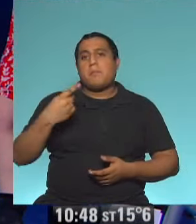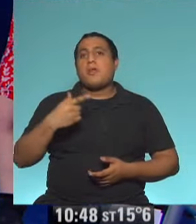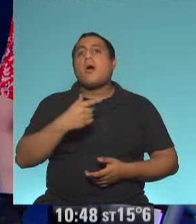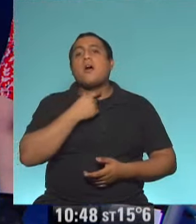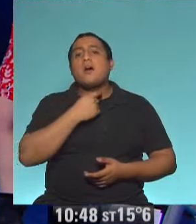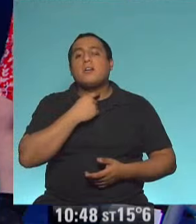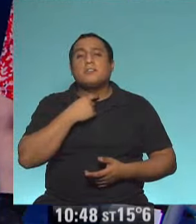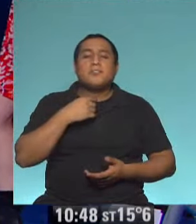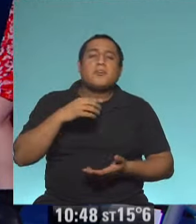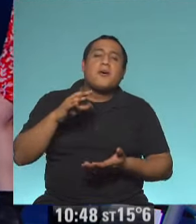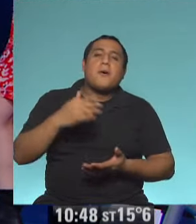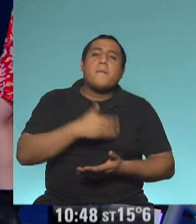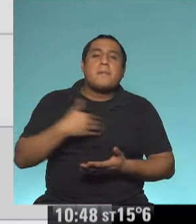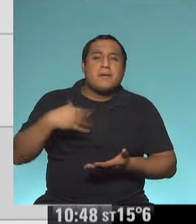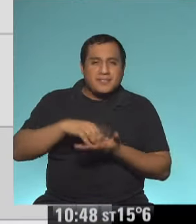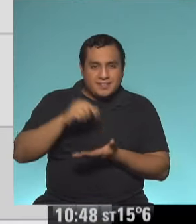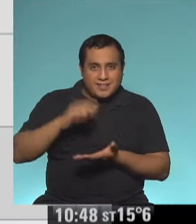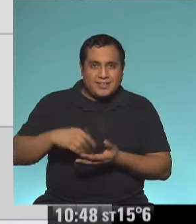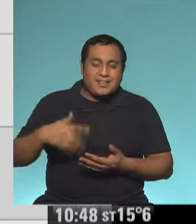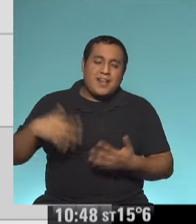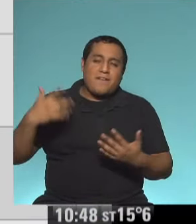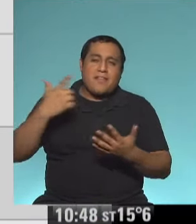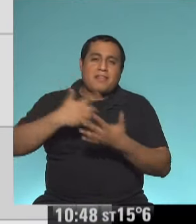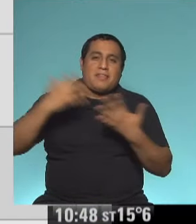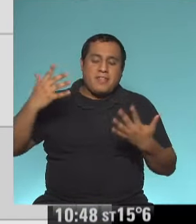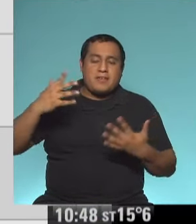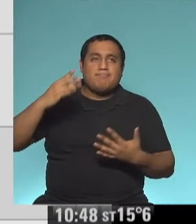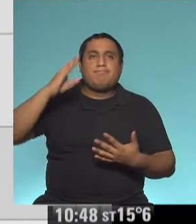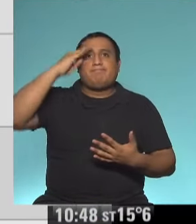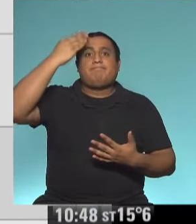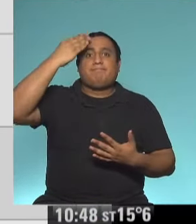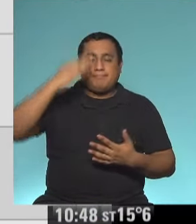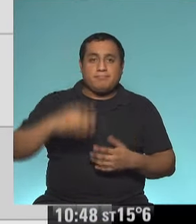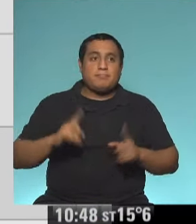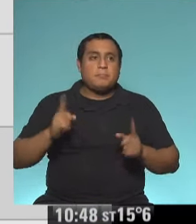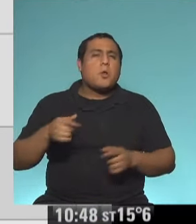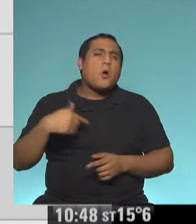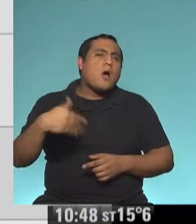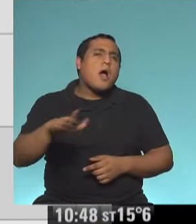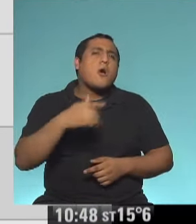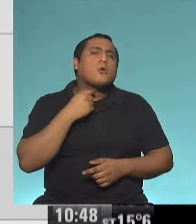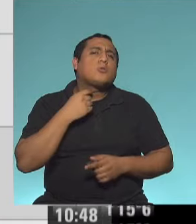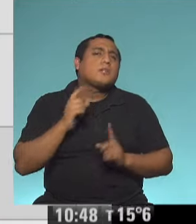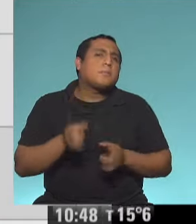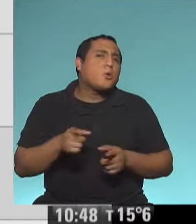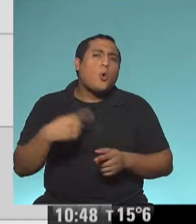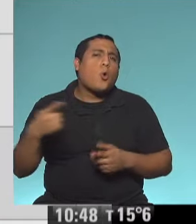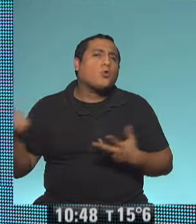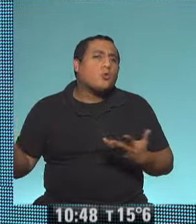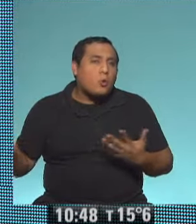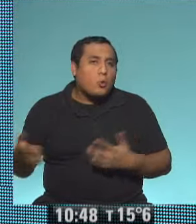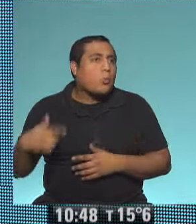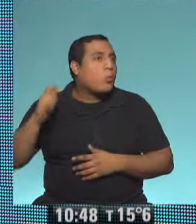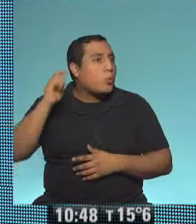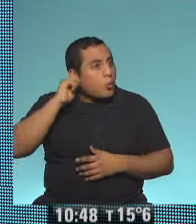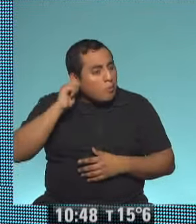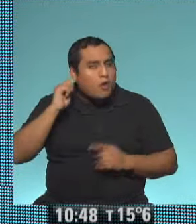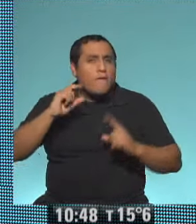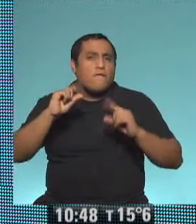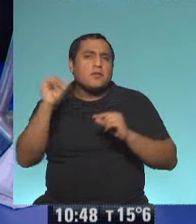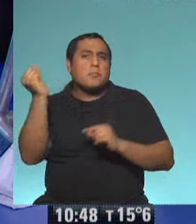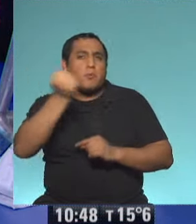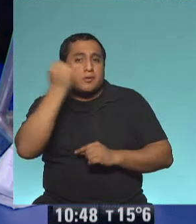la Pachamama. Ahí está. ¿Sí? Otra celebración. ¿Y alguna otra celebración en agosto tenemos? O cumpleaños, fecha